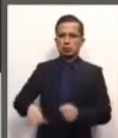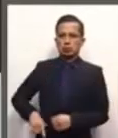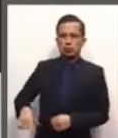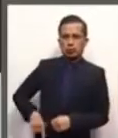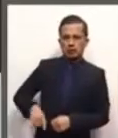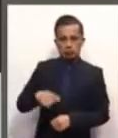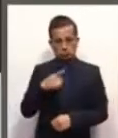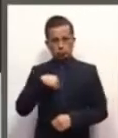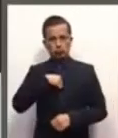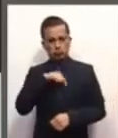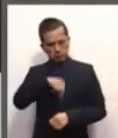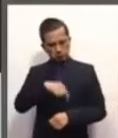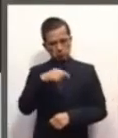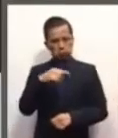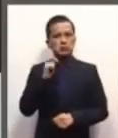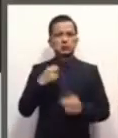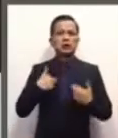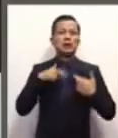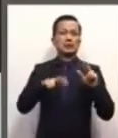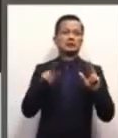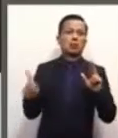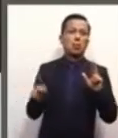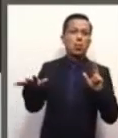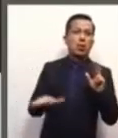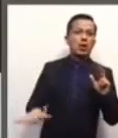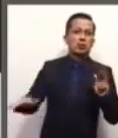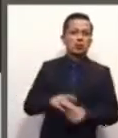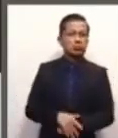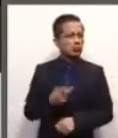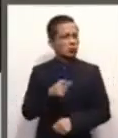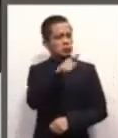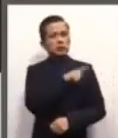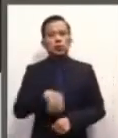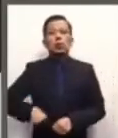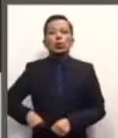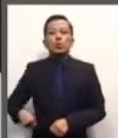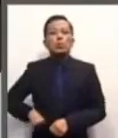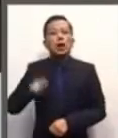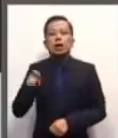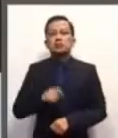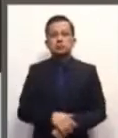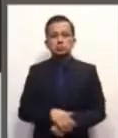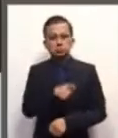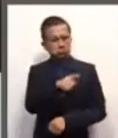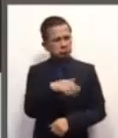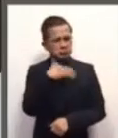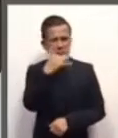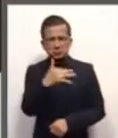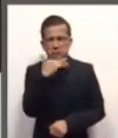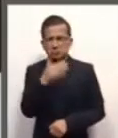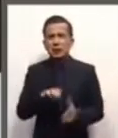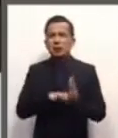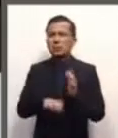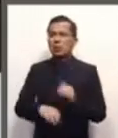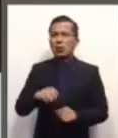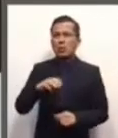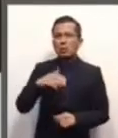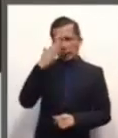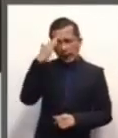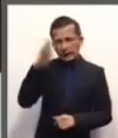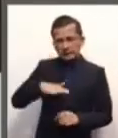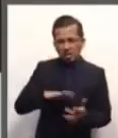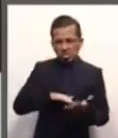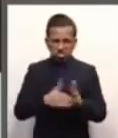Pero ustedes han desgastado y degradado esta protección con su estafa maestra, con su Casa Blanca y con sus